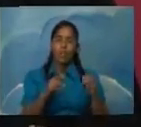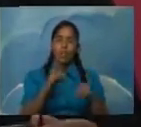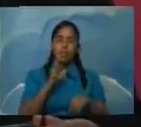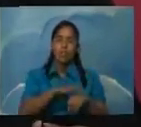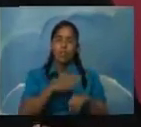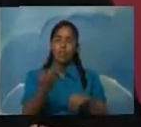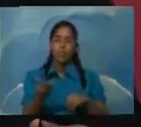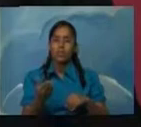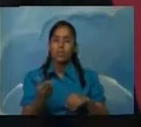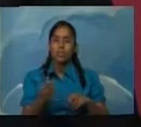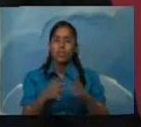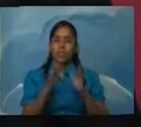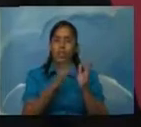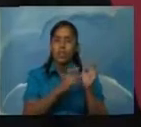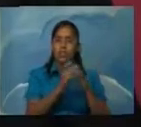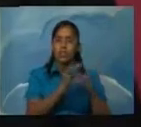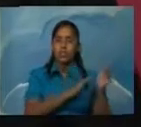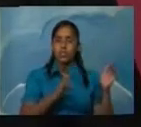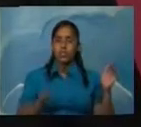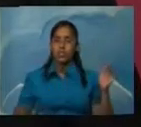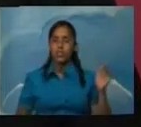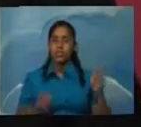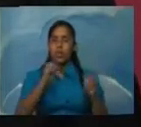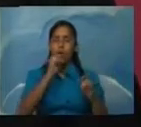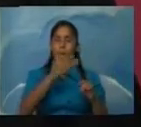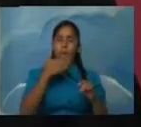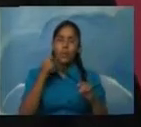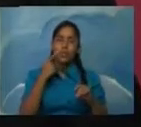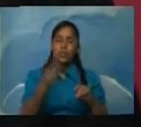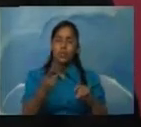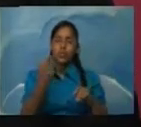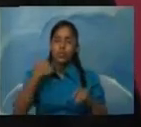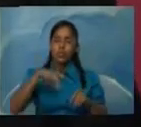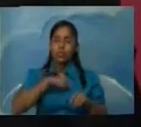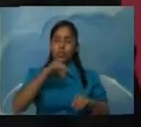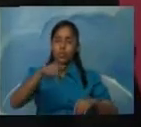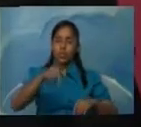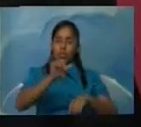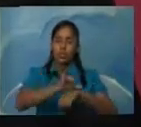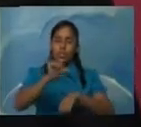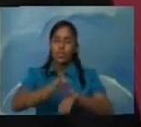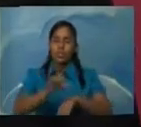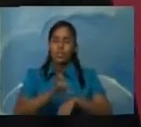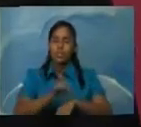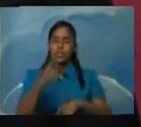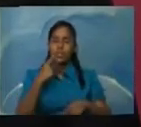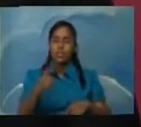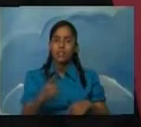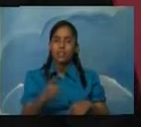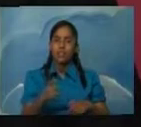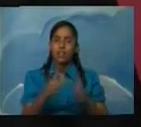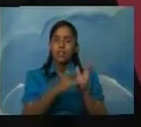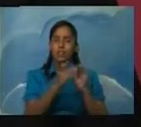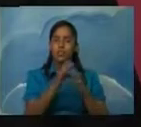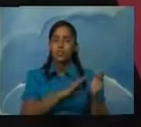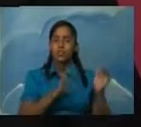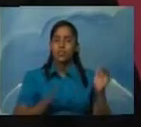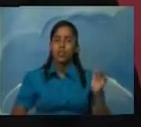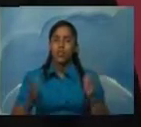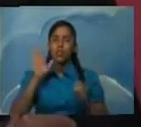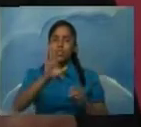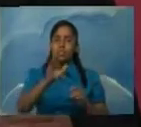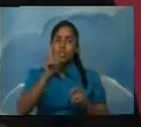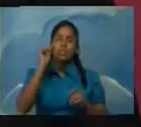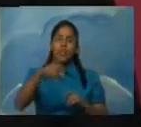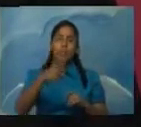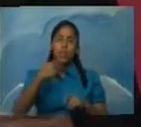supuesto, porque Jesús, o mejor dicho, nosotros, la iglesia, cada miembro de la iglesia debe ser un tipo de Jesús. Así que también a